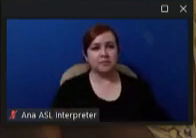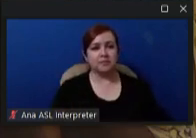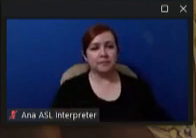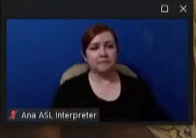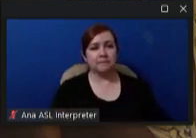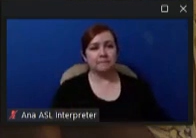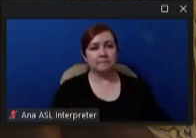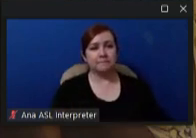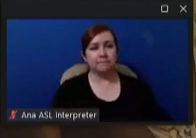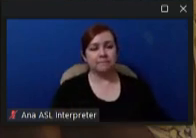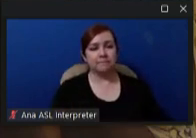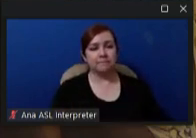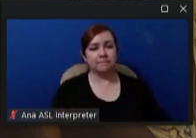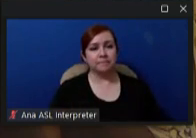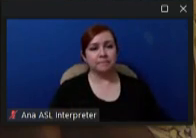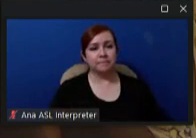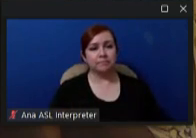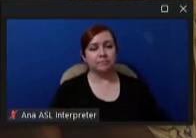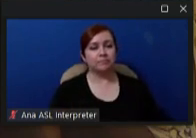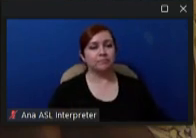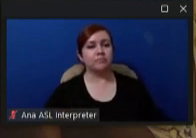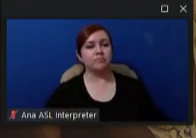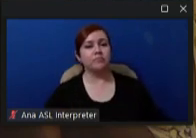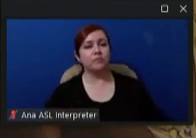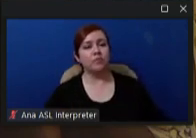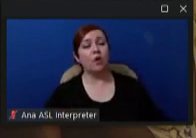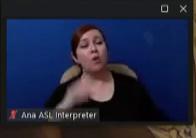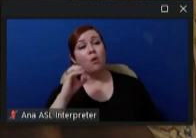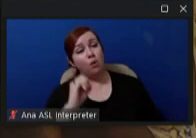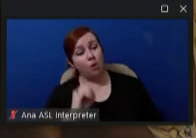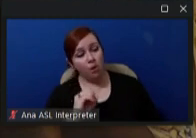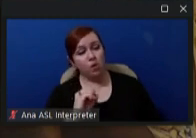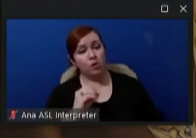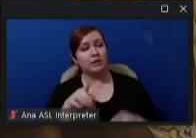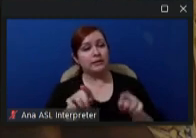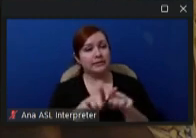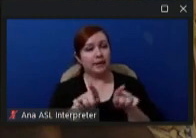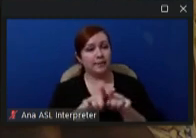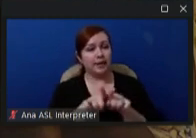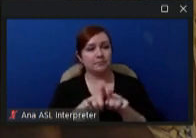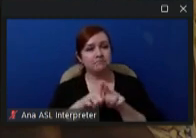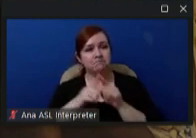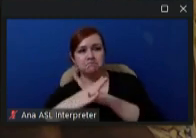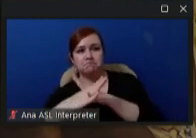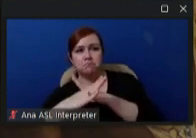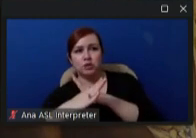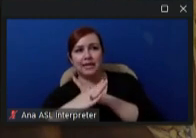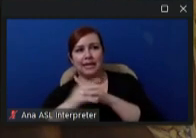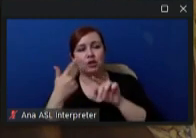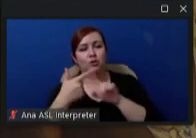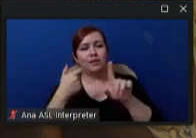sin importar la tutela o incluso estando bajo la protección del Estado.